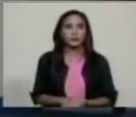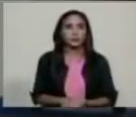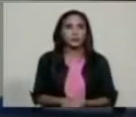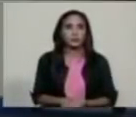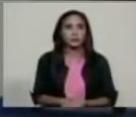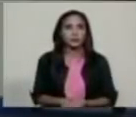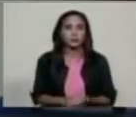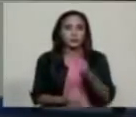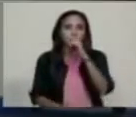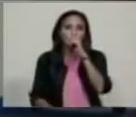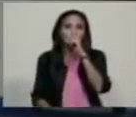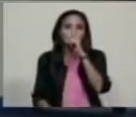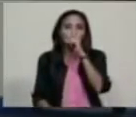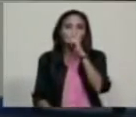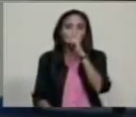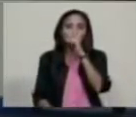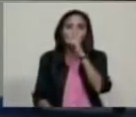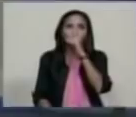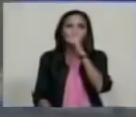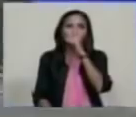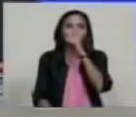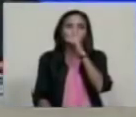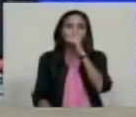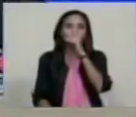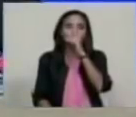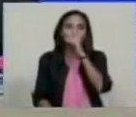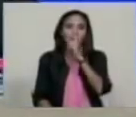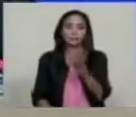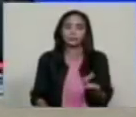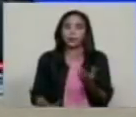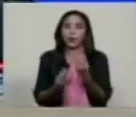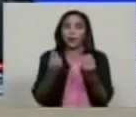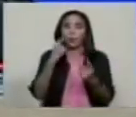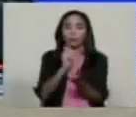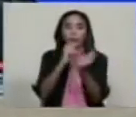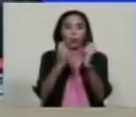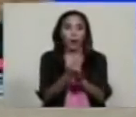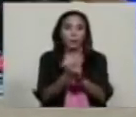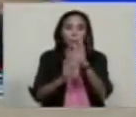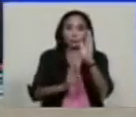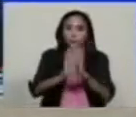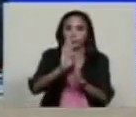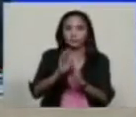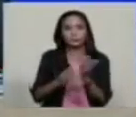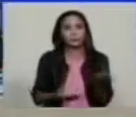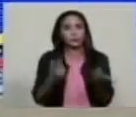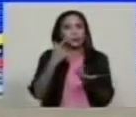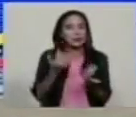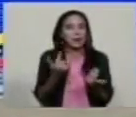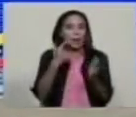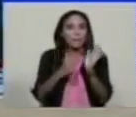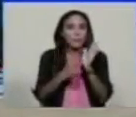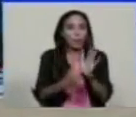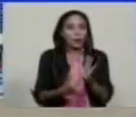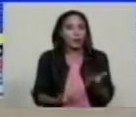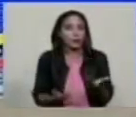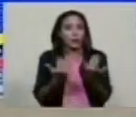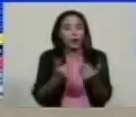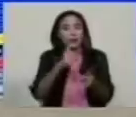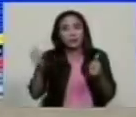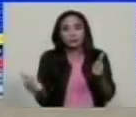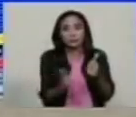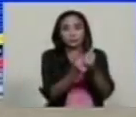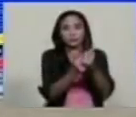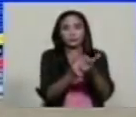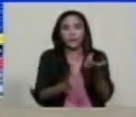a la sociedad. Y el gran cambio que se está dando es que se está acabando y está siendo sustituido,